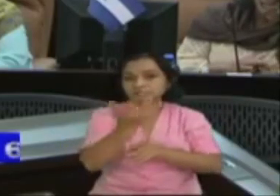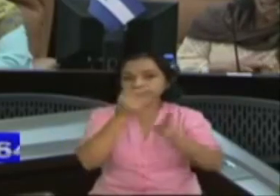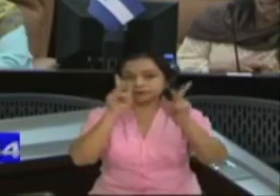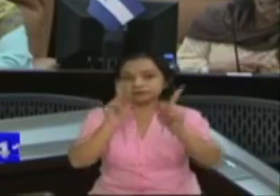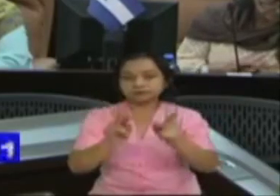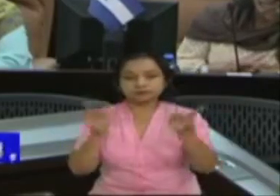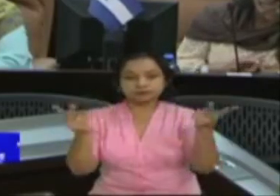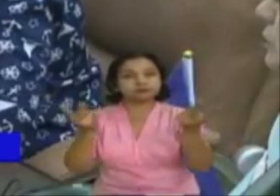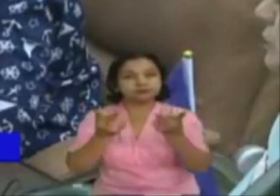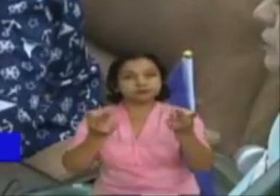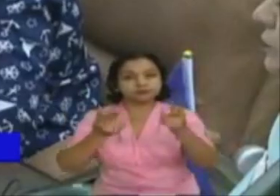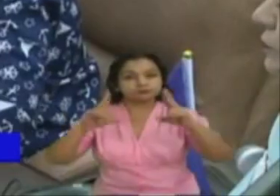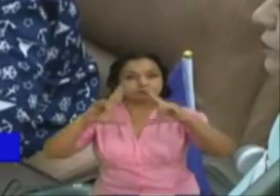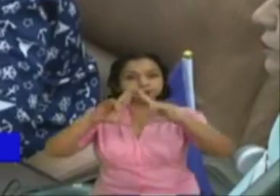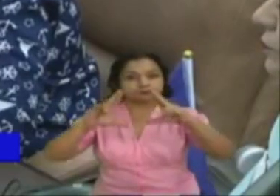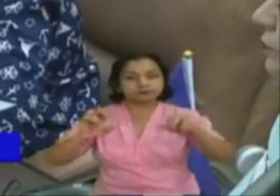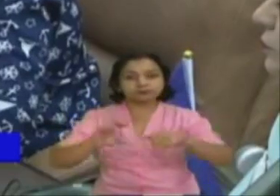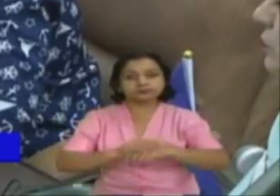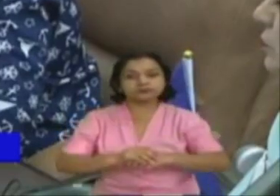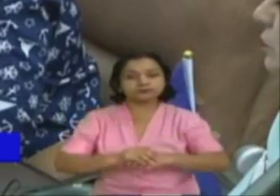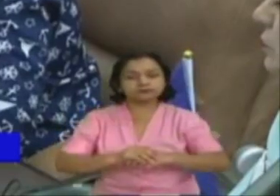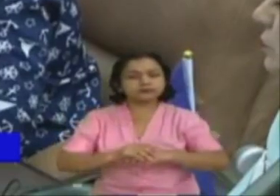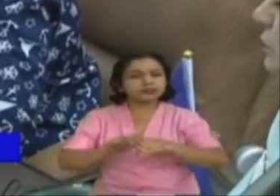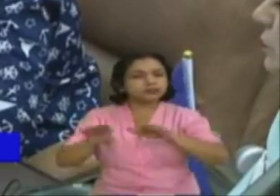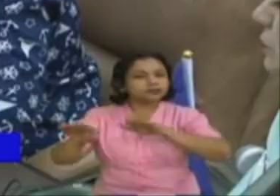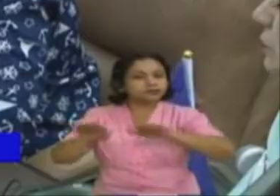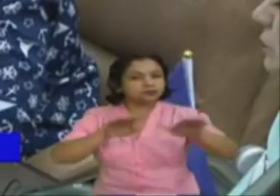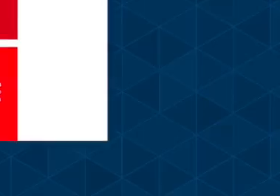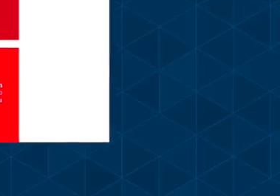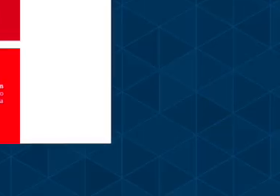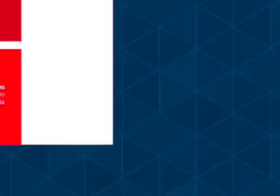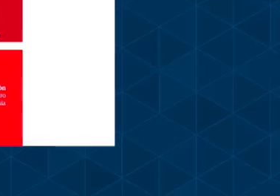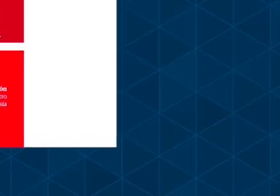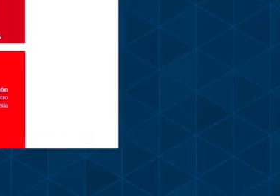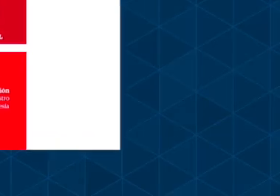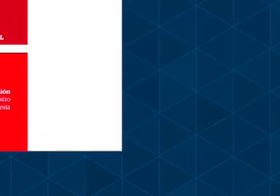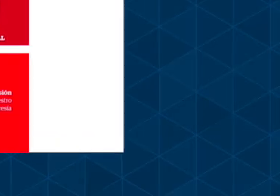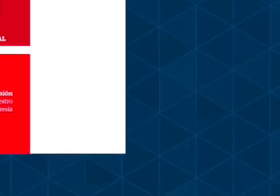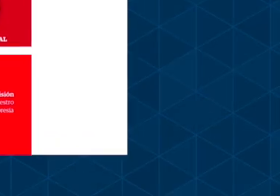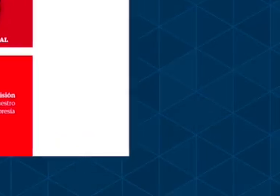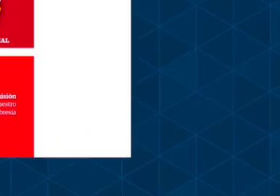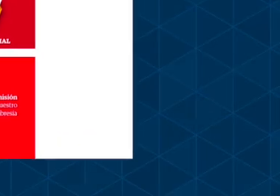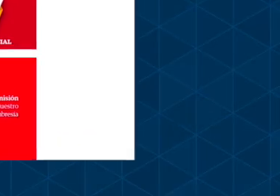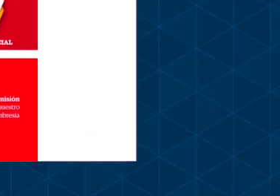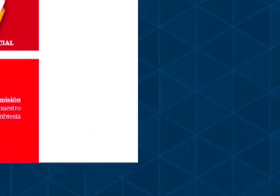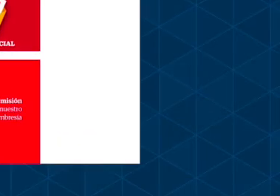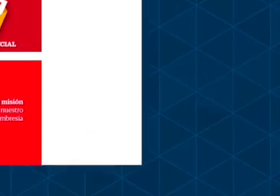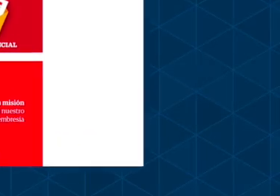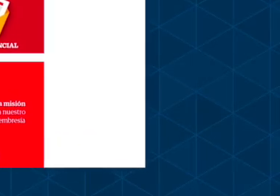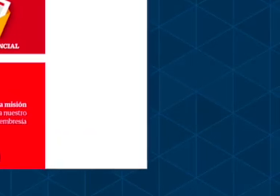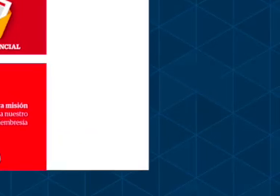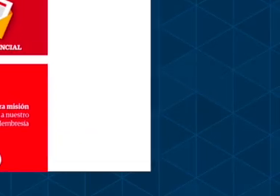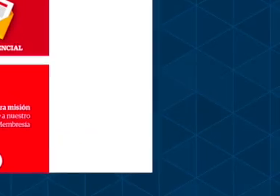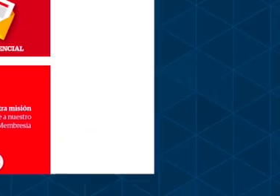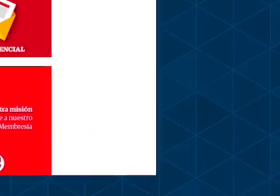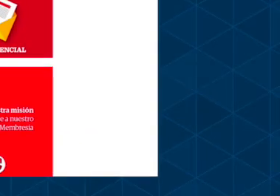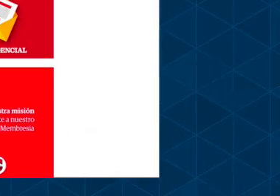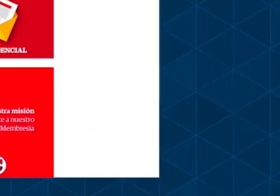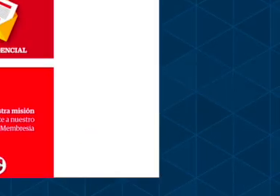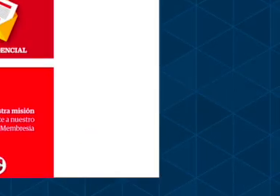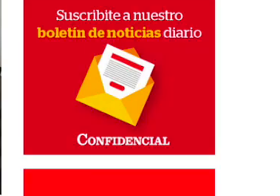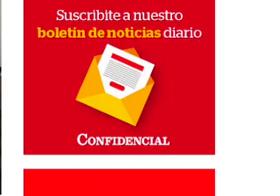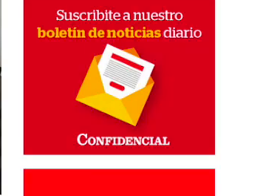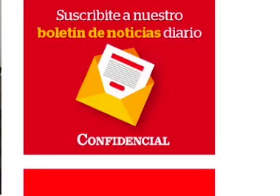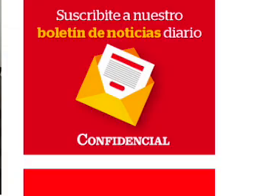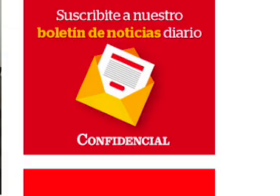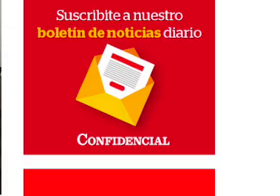pena de prisión perpetua aprobada tan sólo 24 horas antes en las nuevas reformas los diputados sandinistas establecen que se aplicará